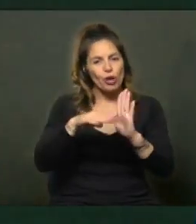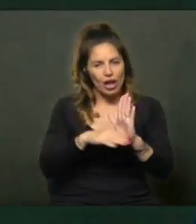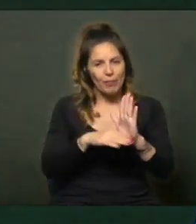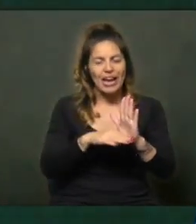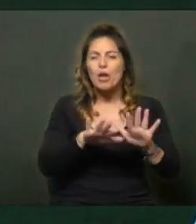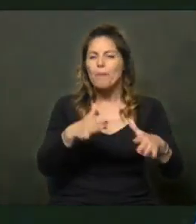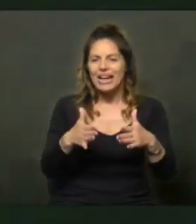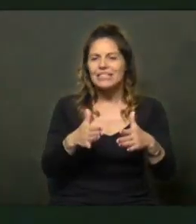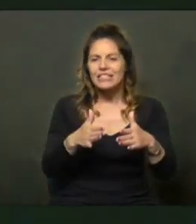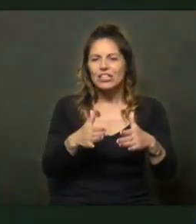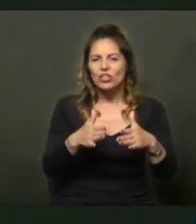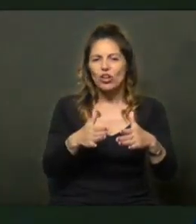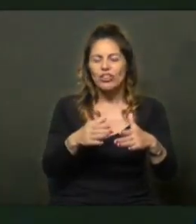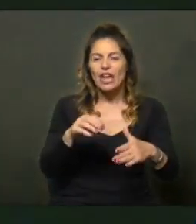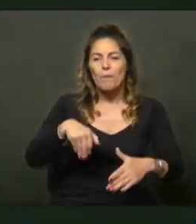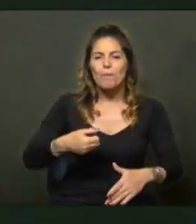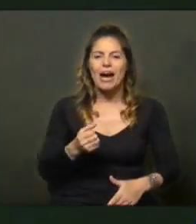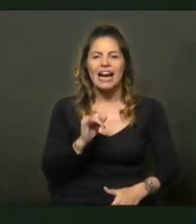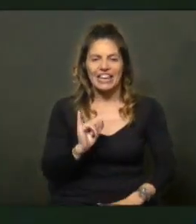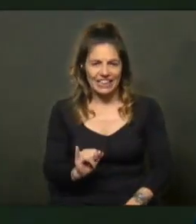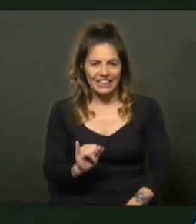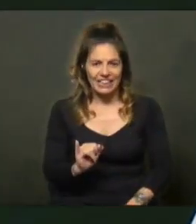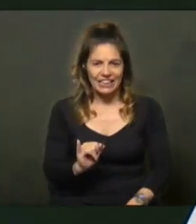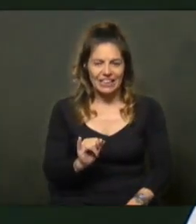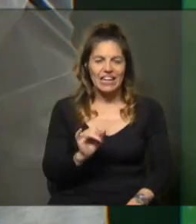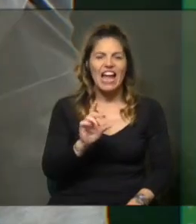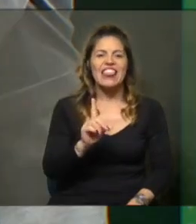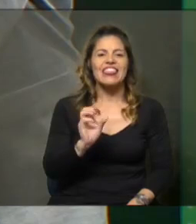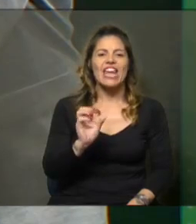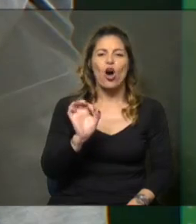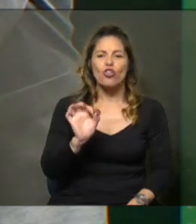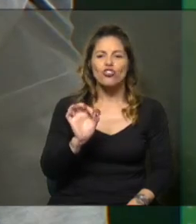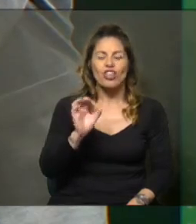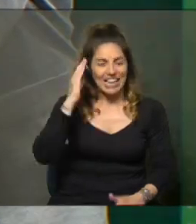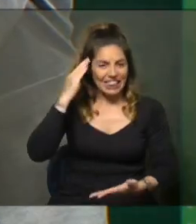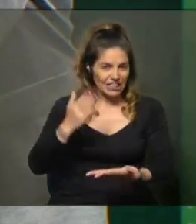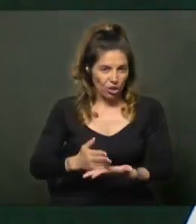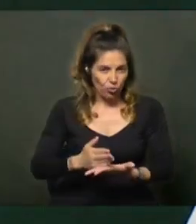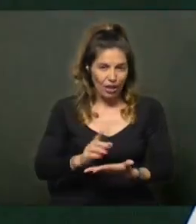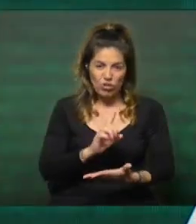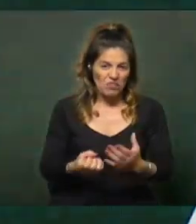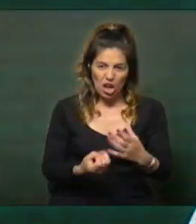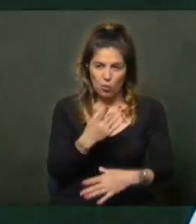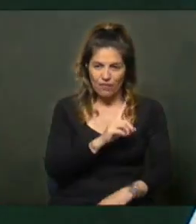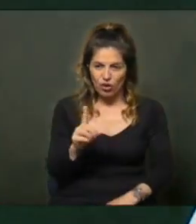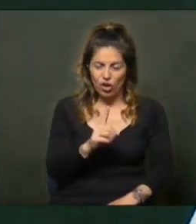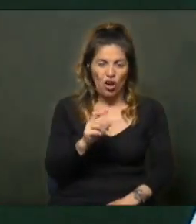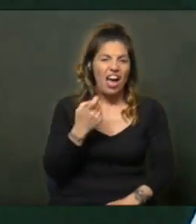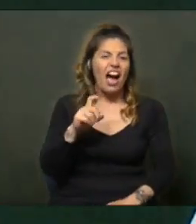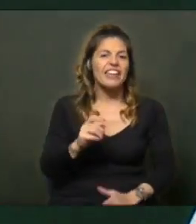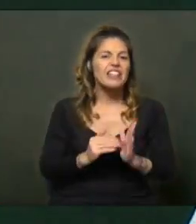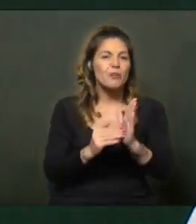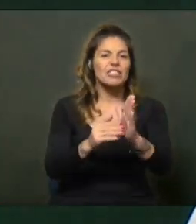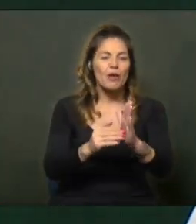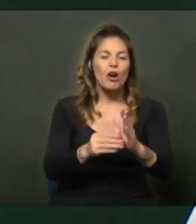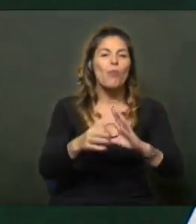programa de macri con lo que había sido el programa de Martínez de os no O sea la dictadura no no había mucha novedad alien que se presentaba como un libertario